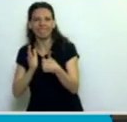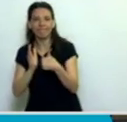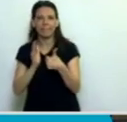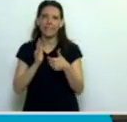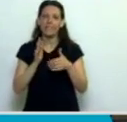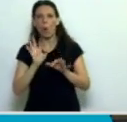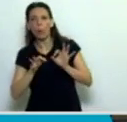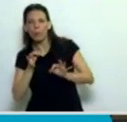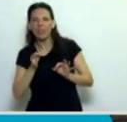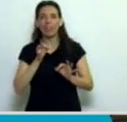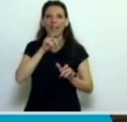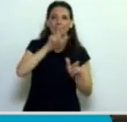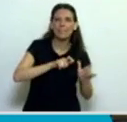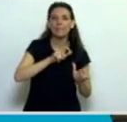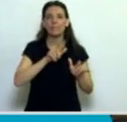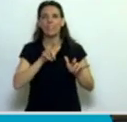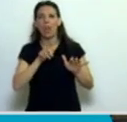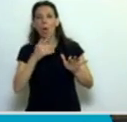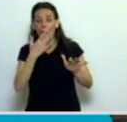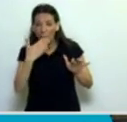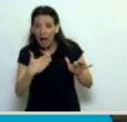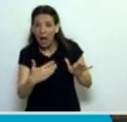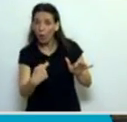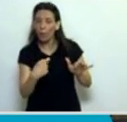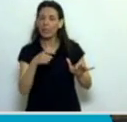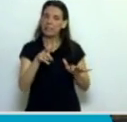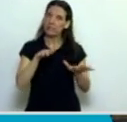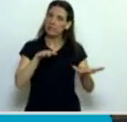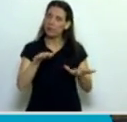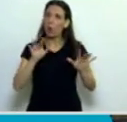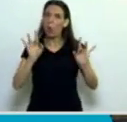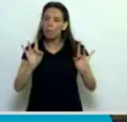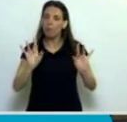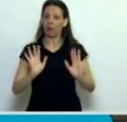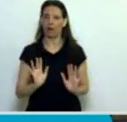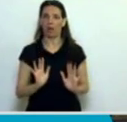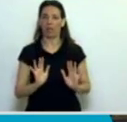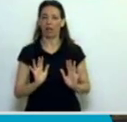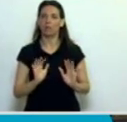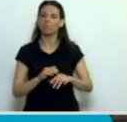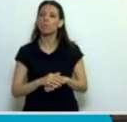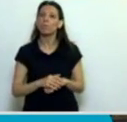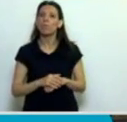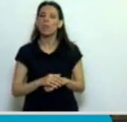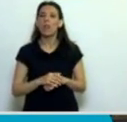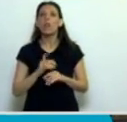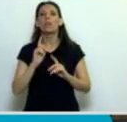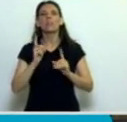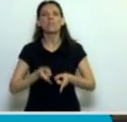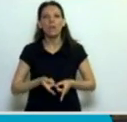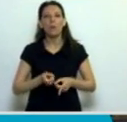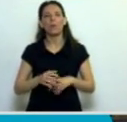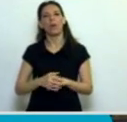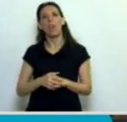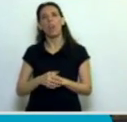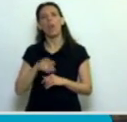edad jubilatoria estaba en un momento crítico. Por un lado, y como consecuencia de la